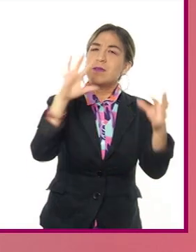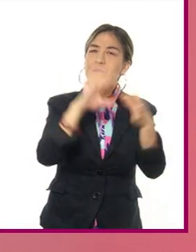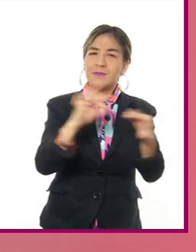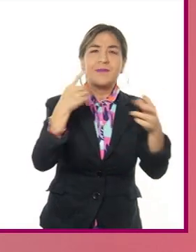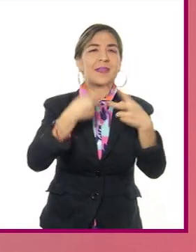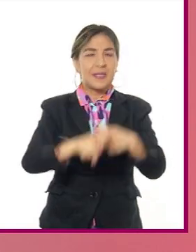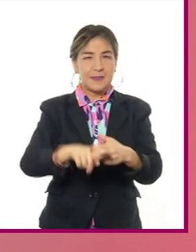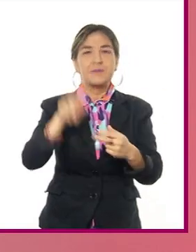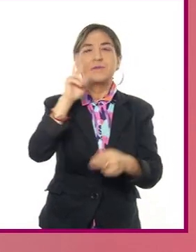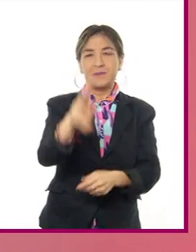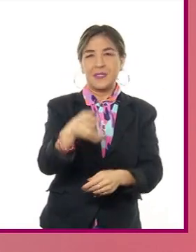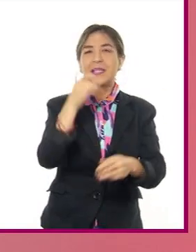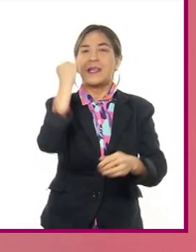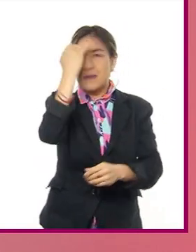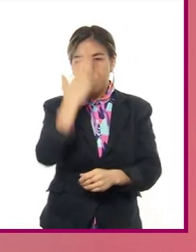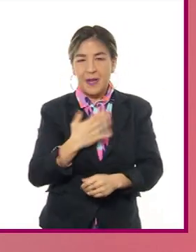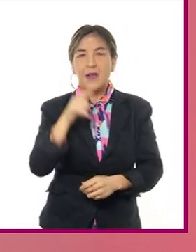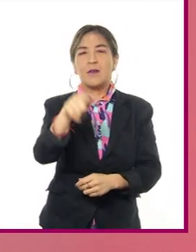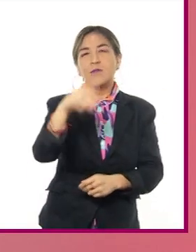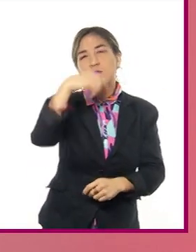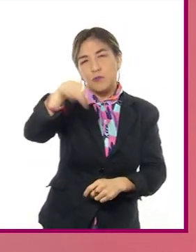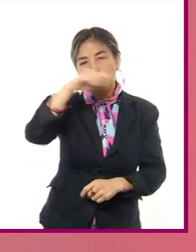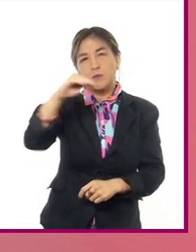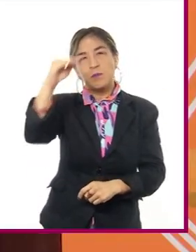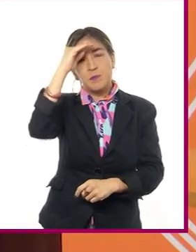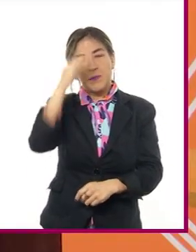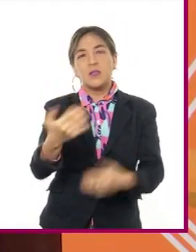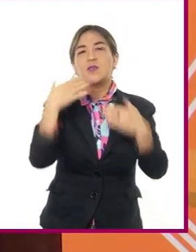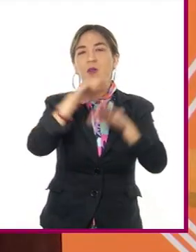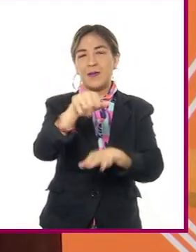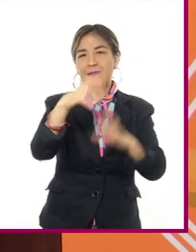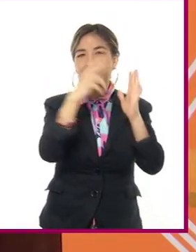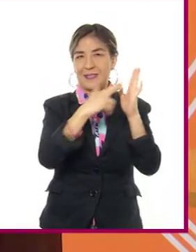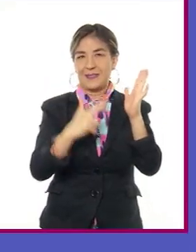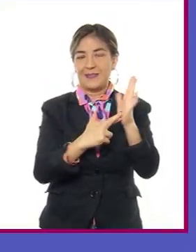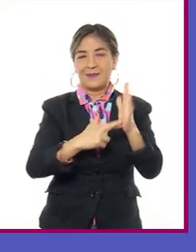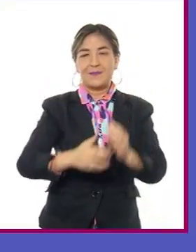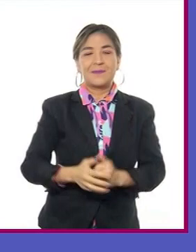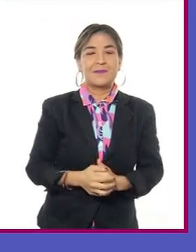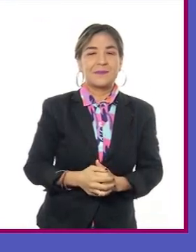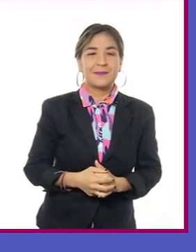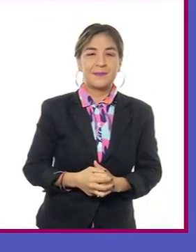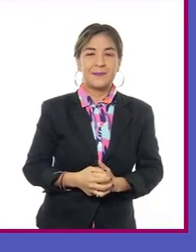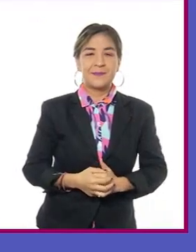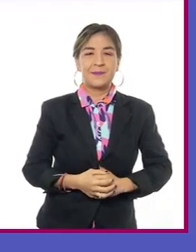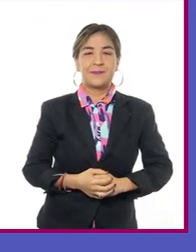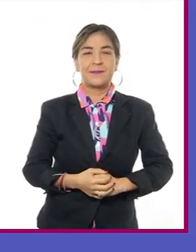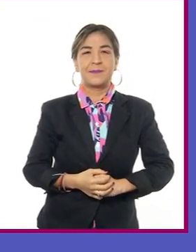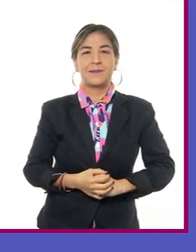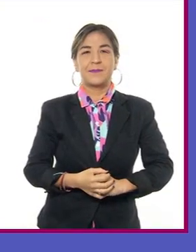las siguientes imágenes y reflexionemos sobre sus reglas.